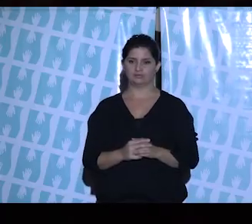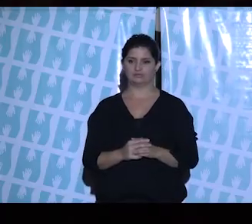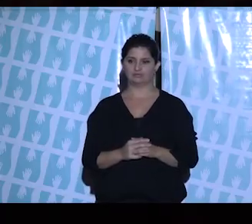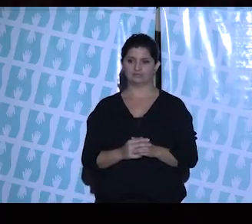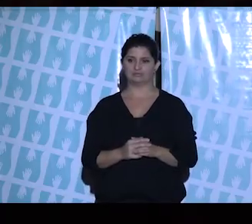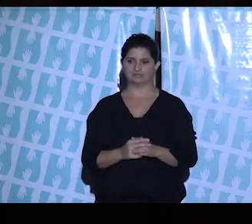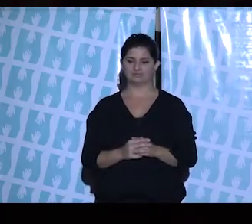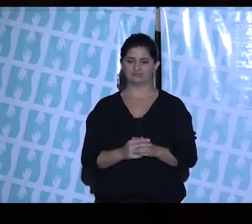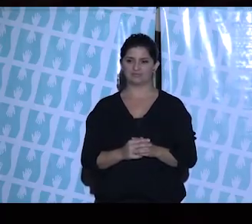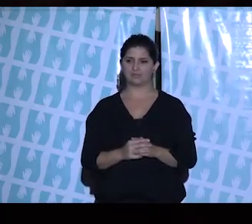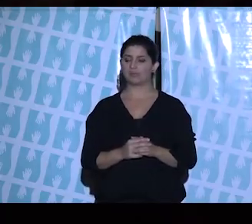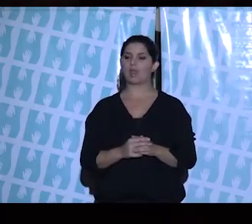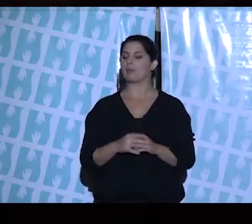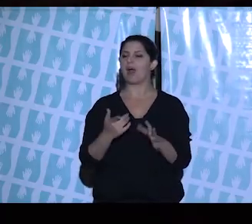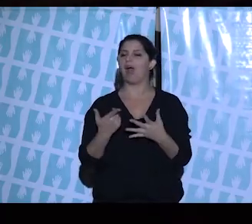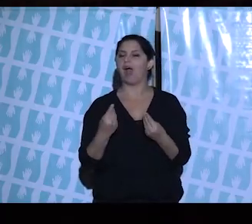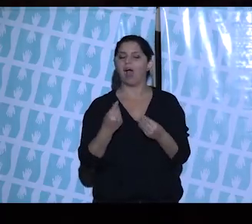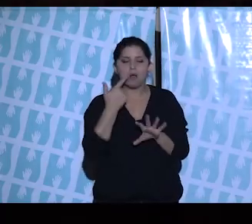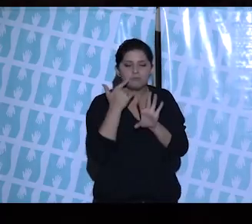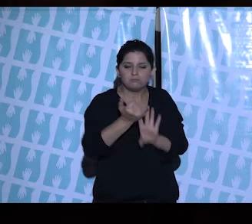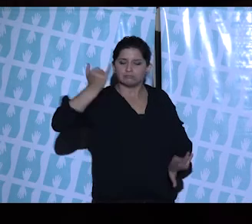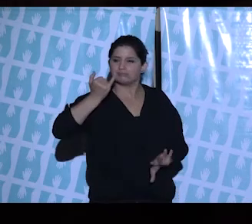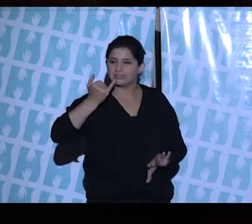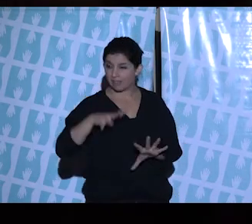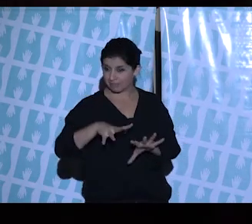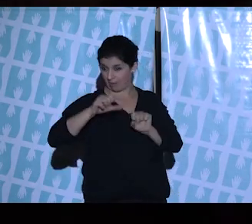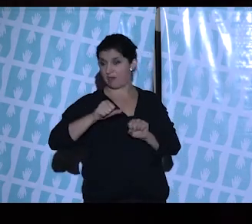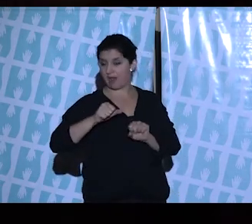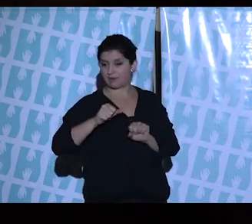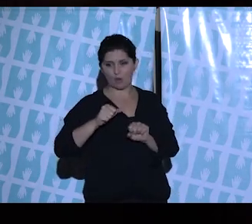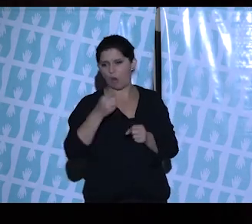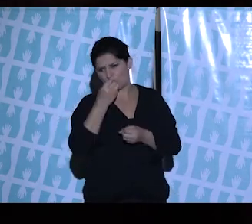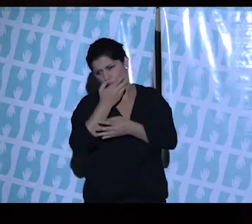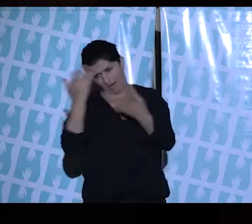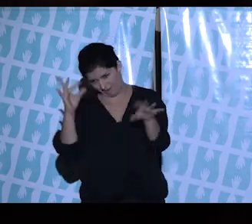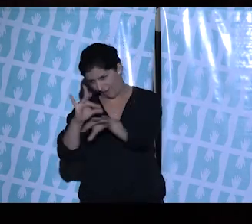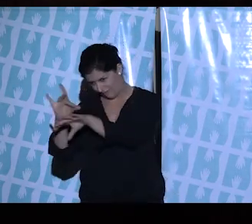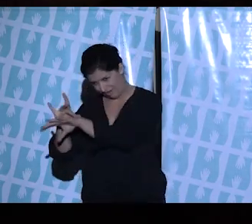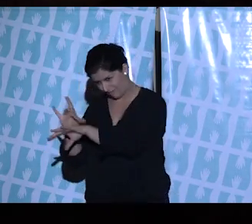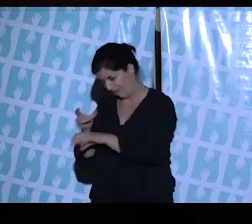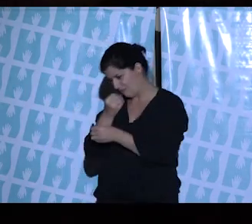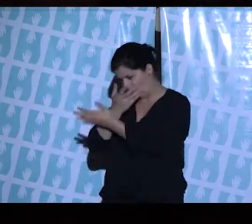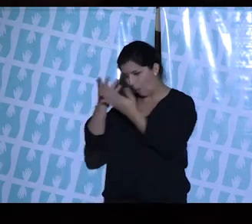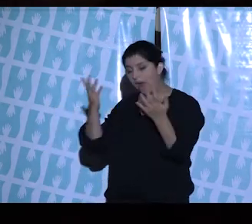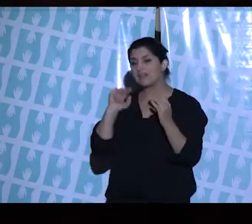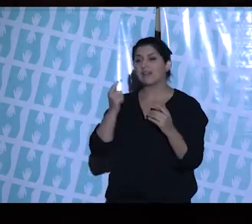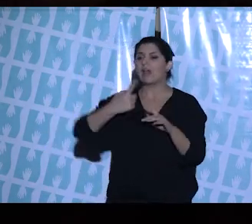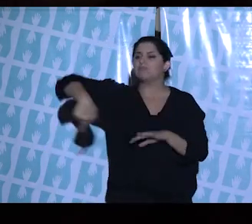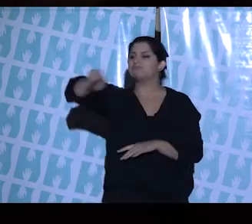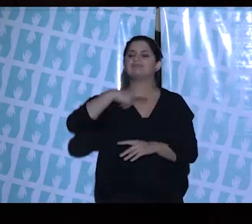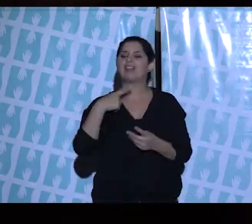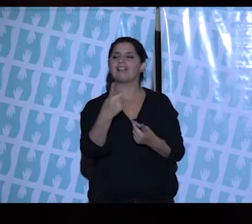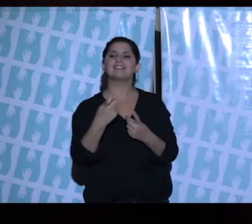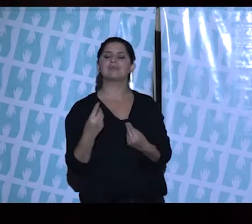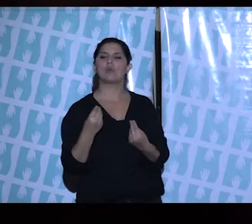Para hacer un diagnóstico precoz o temprano, para cualquier enfermedad, nosotros